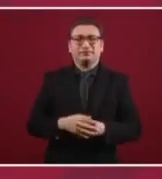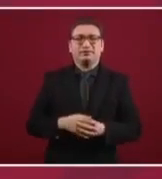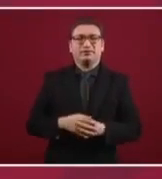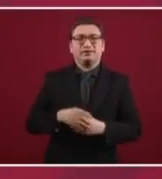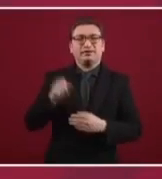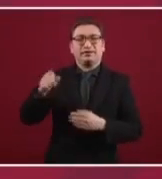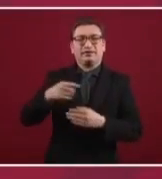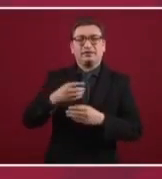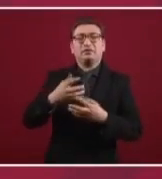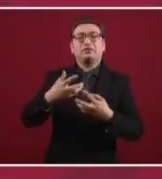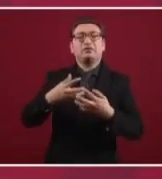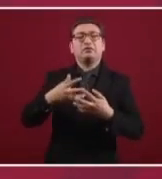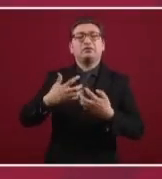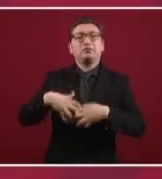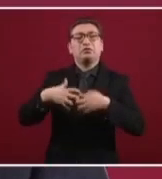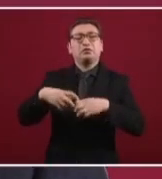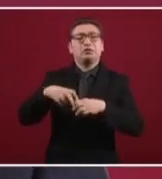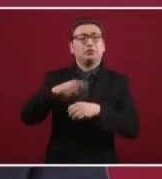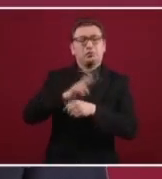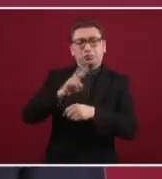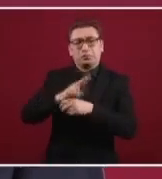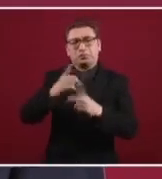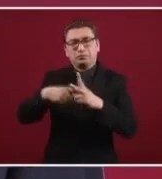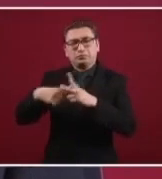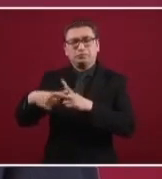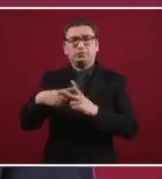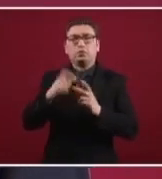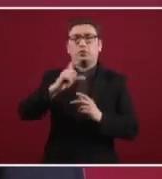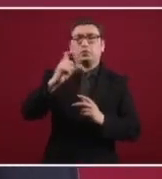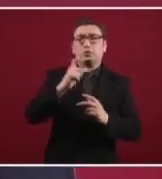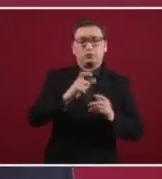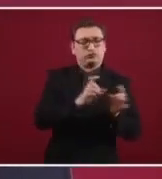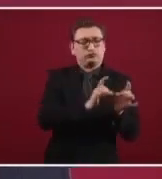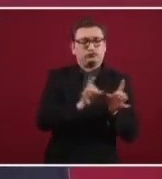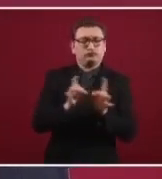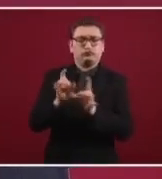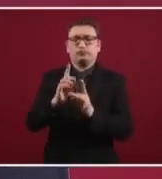bajaron la calificación por la situación petrolera